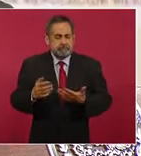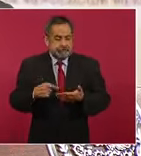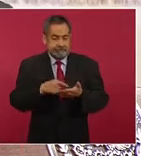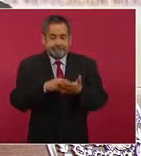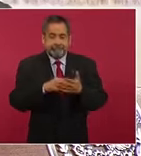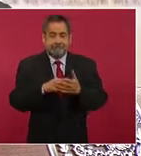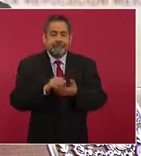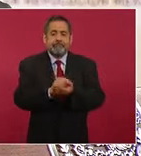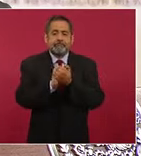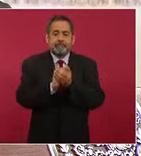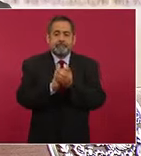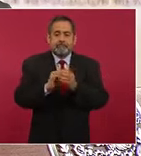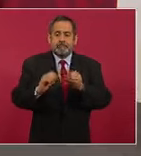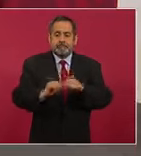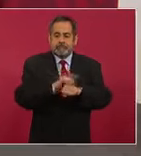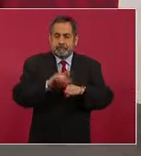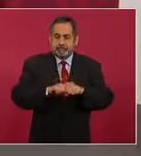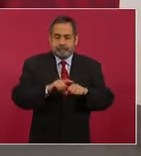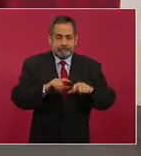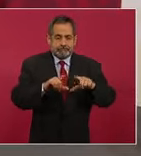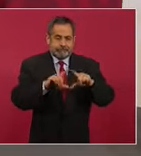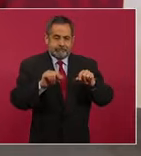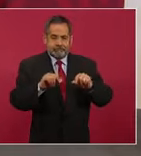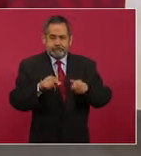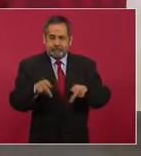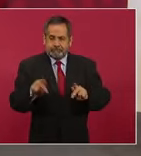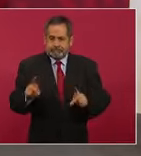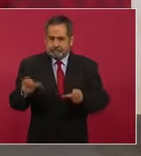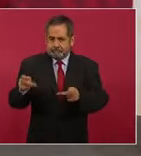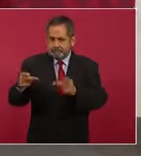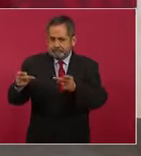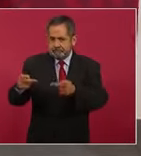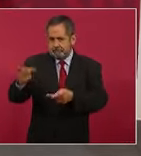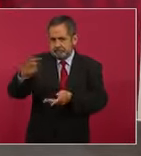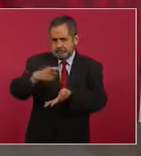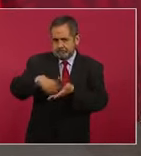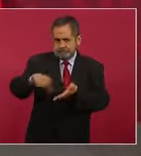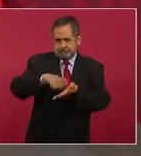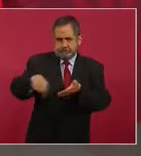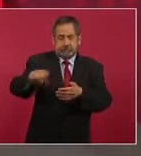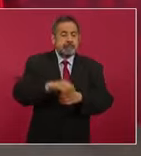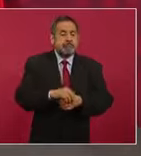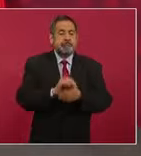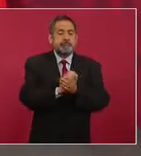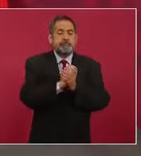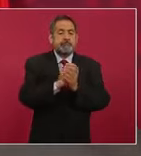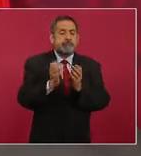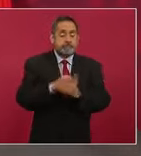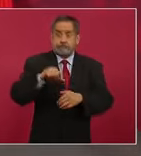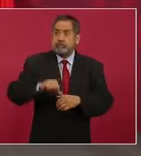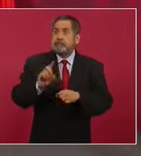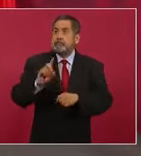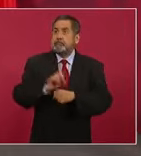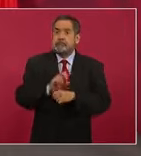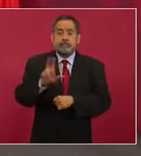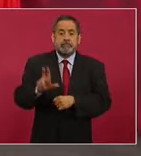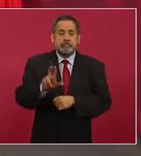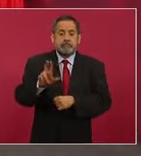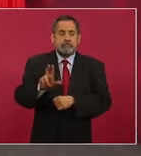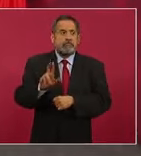cachitos de la lotería. Se están rifando. Este martes 29